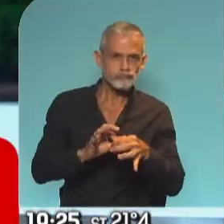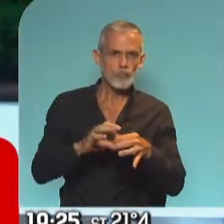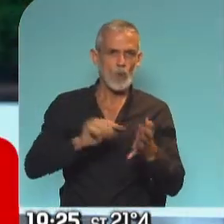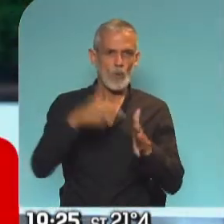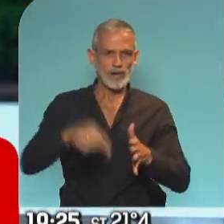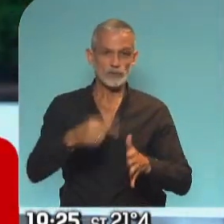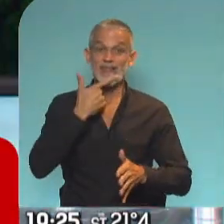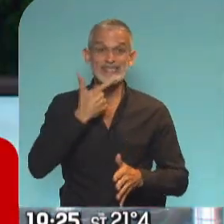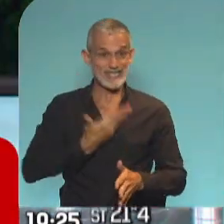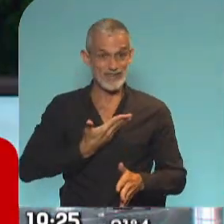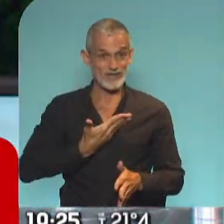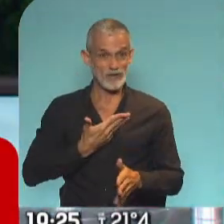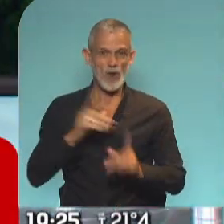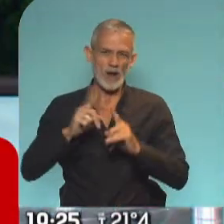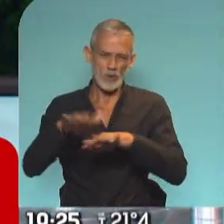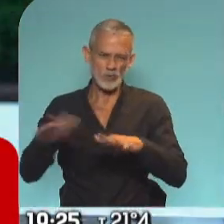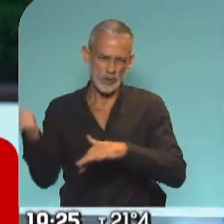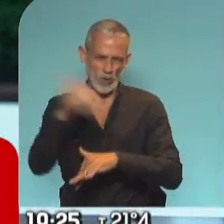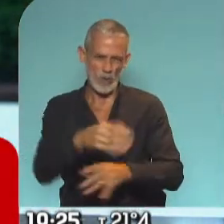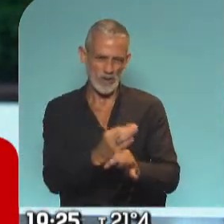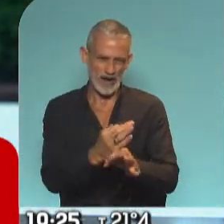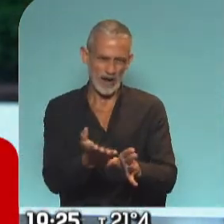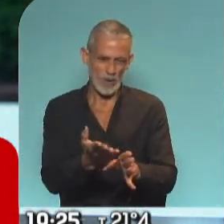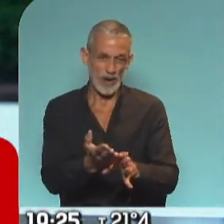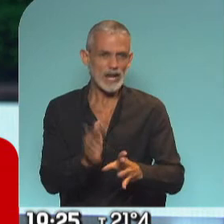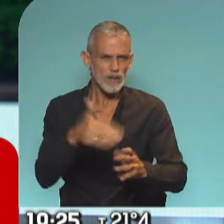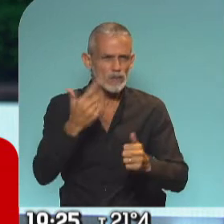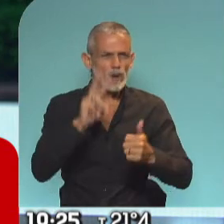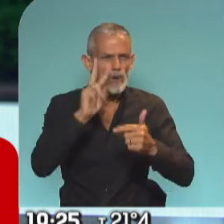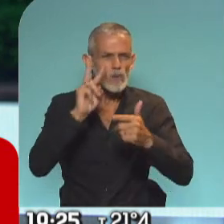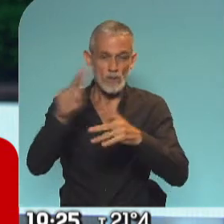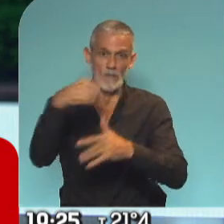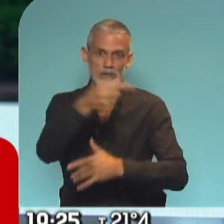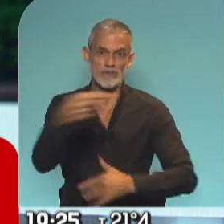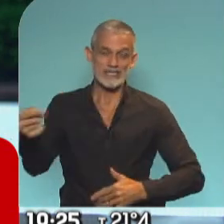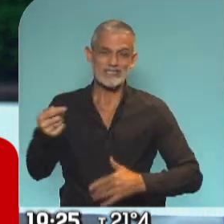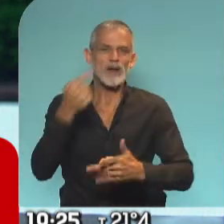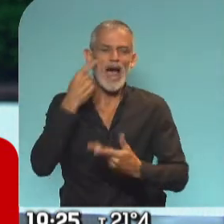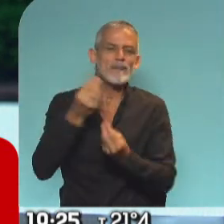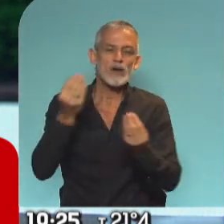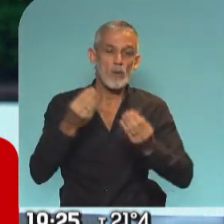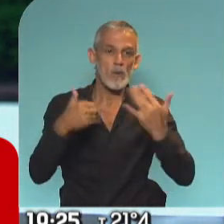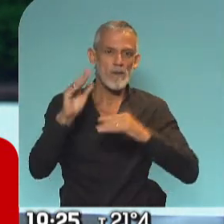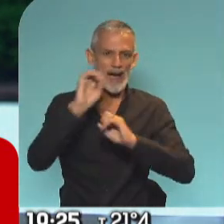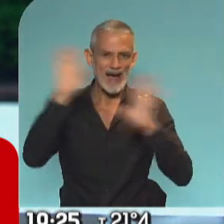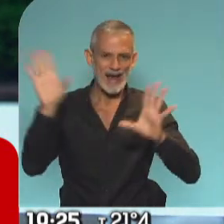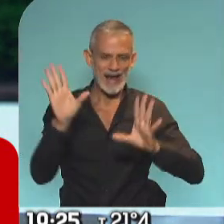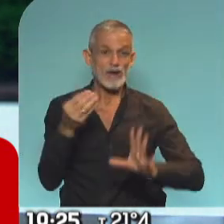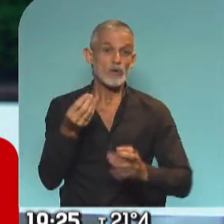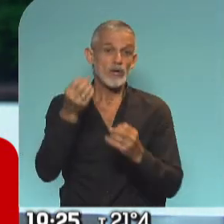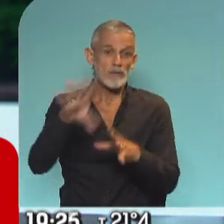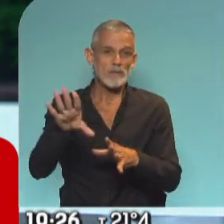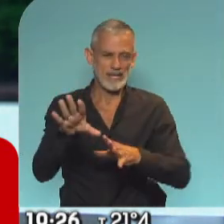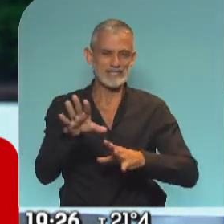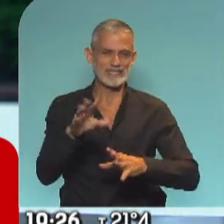volver 17 de febrero por lo menos en una parte de su educación. Sí, y así ya iremos viendo la próxima semana, si querés un panorama con mayor claridad, cuando empiecen